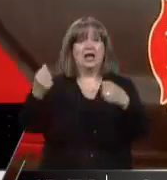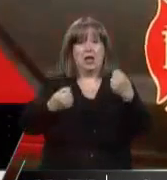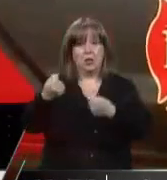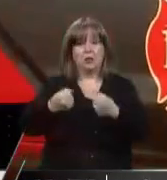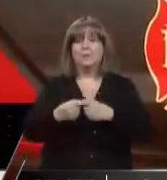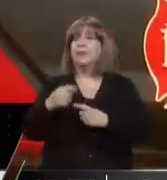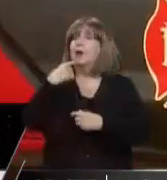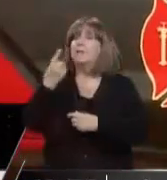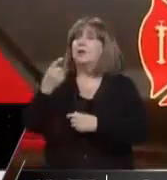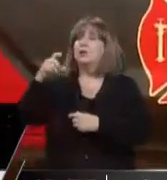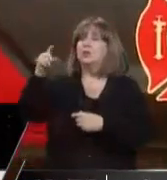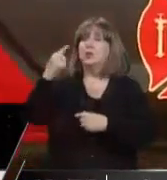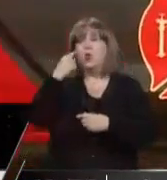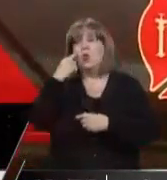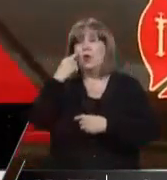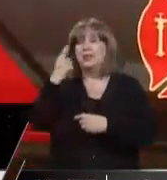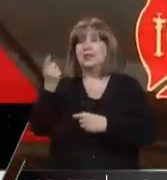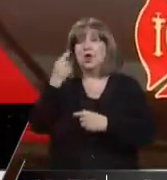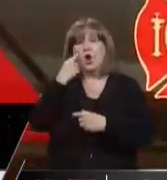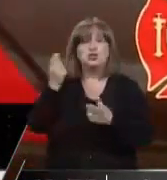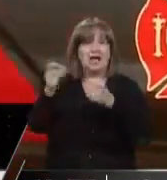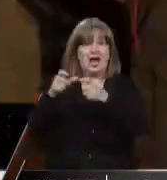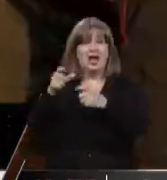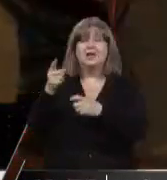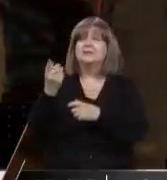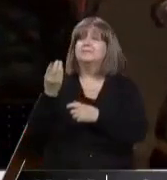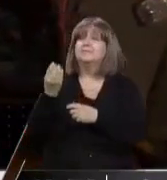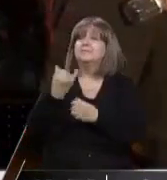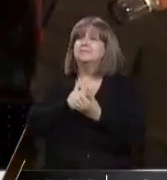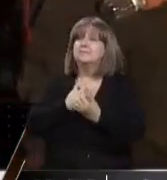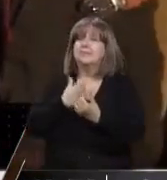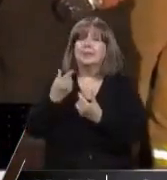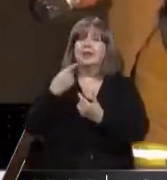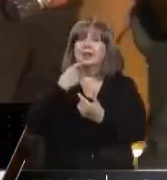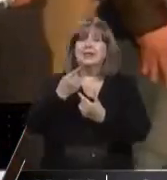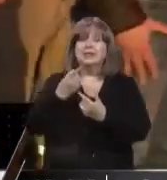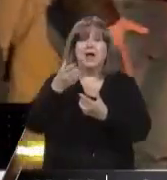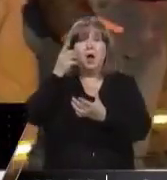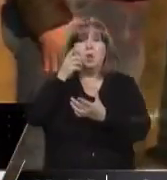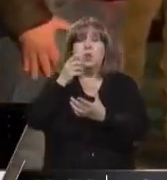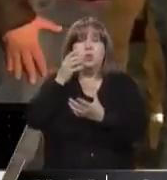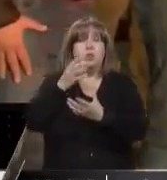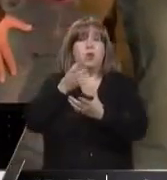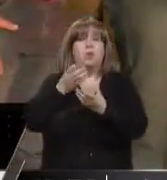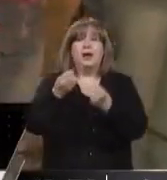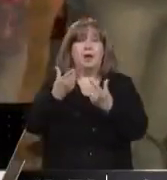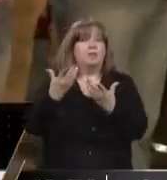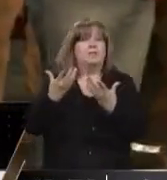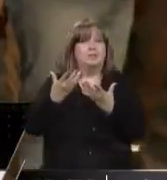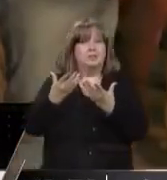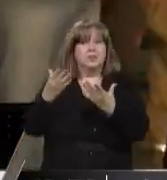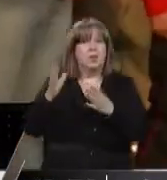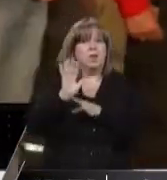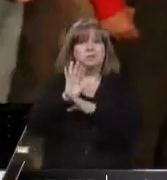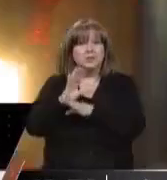campaña más grande, por un lado para darle una mano a los bomberos, pero por otro lado para entender, esta campaña se llama Bomberos Somos Todos, de que todos tenemos algo para